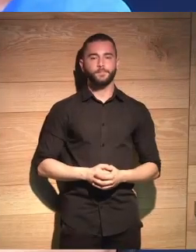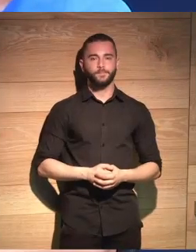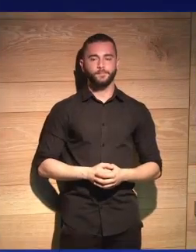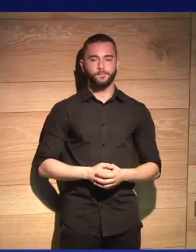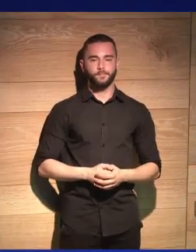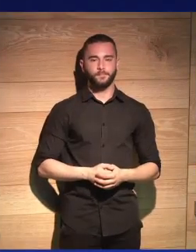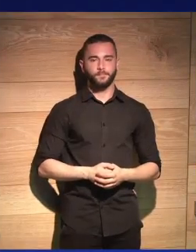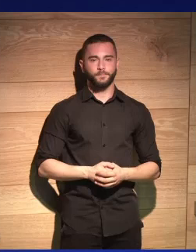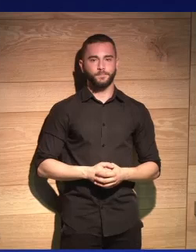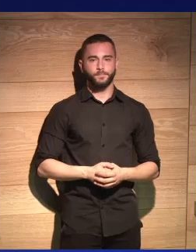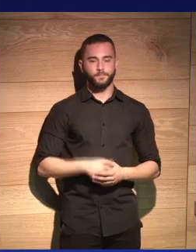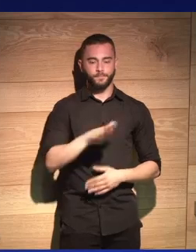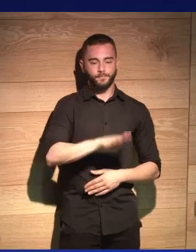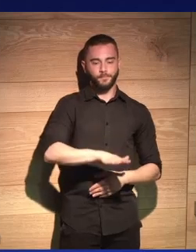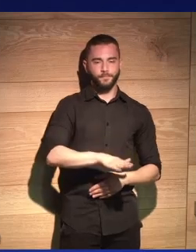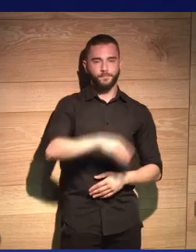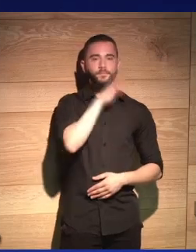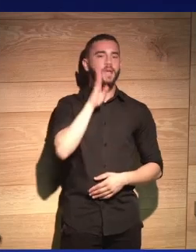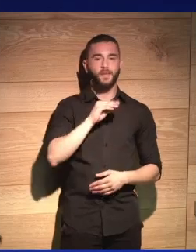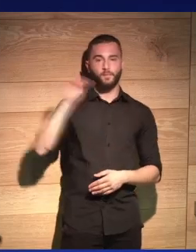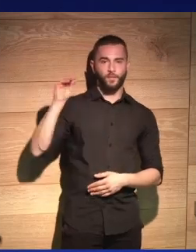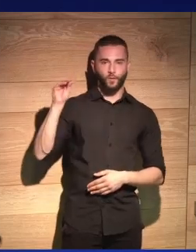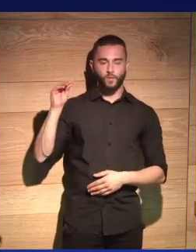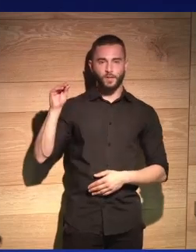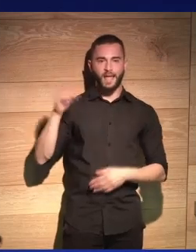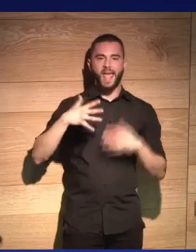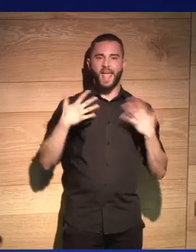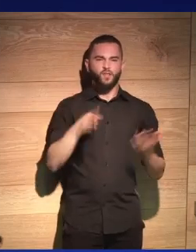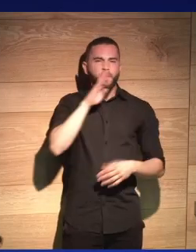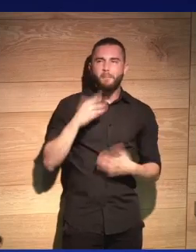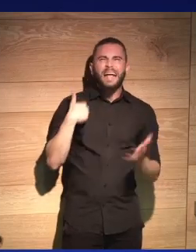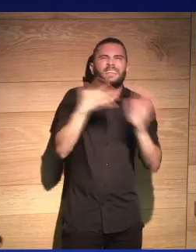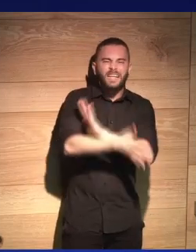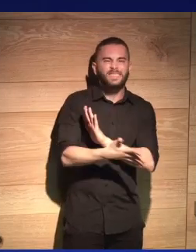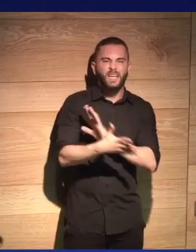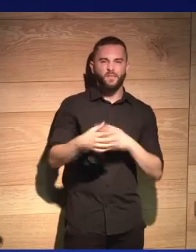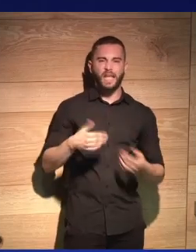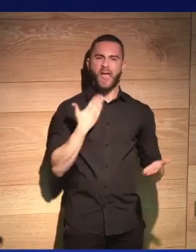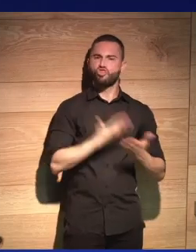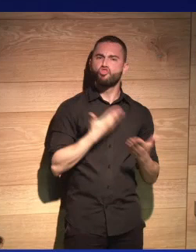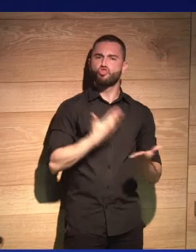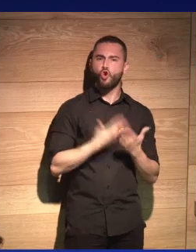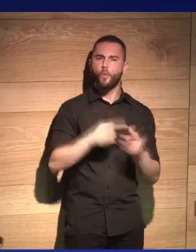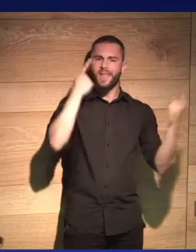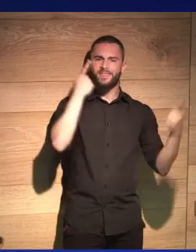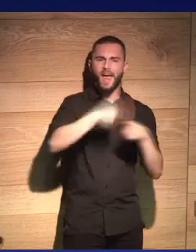Le pregunta el niño a la madre, entonces, ¿qué quiere decir exactamente documentar las cosas?